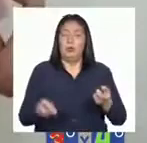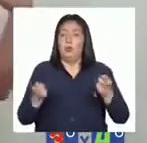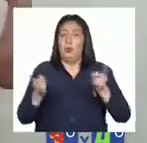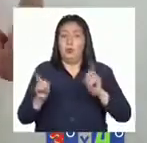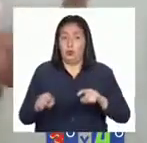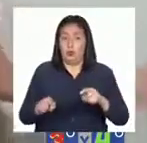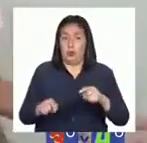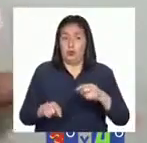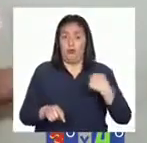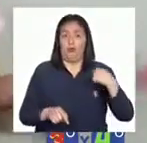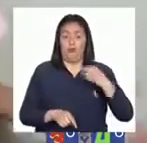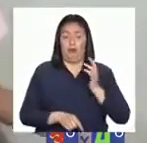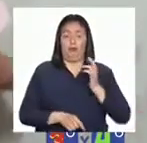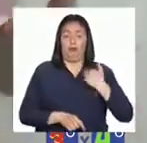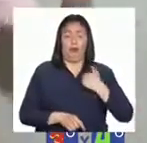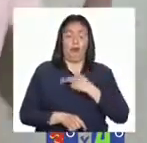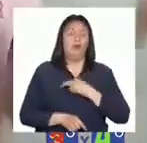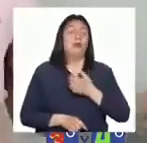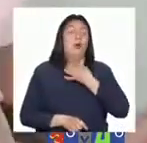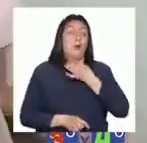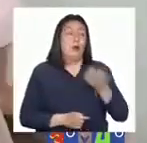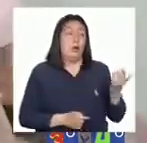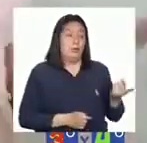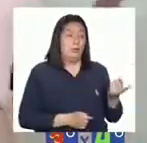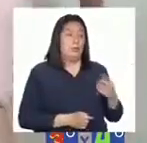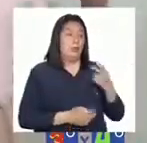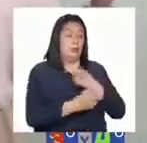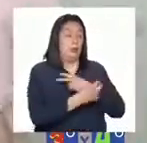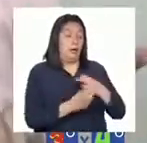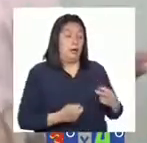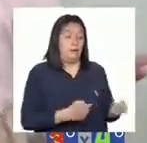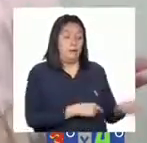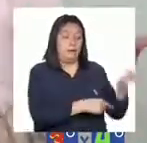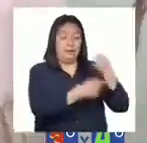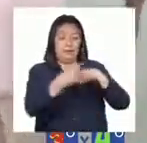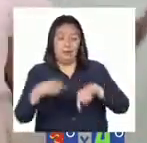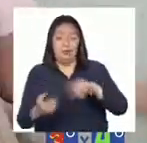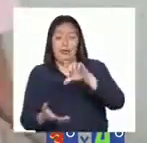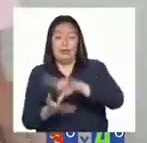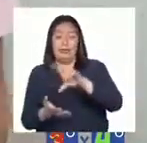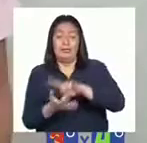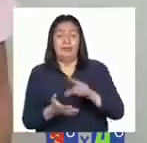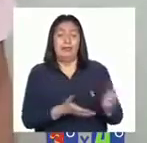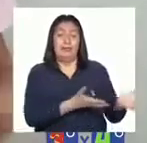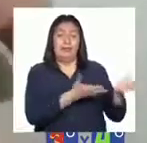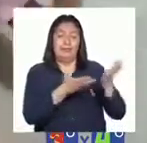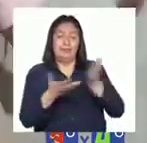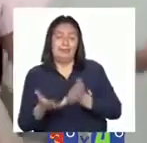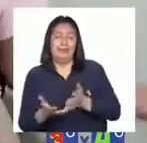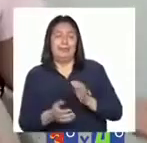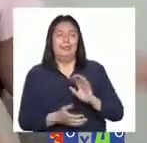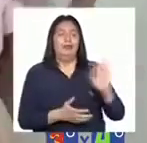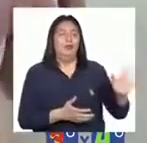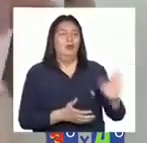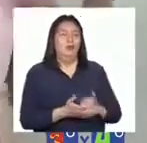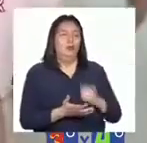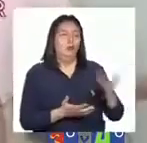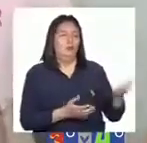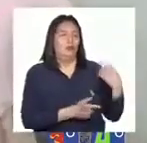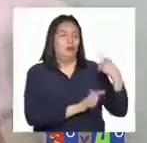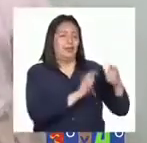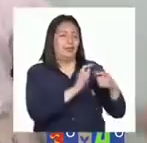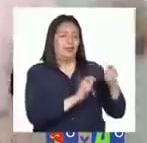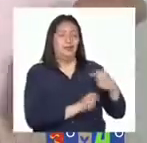cuando nuestros abuelos migraron desde Huancavelica hasta Lima, trajeron con ellos tradiciones